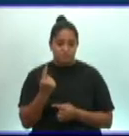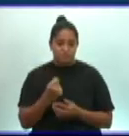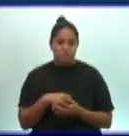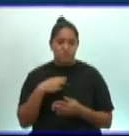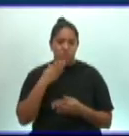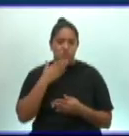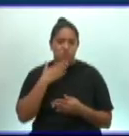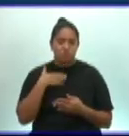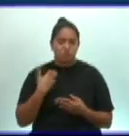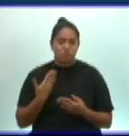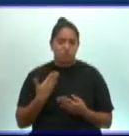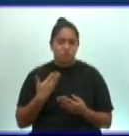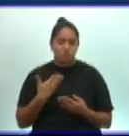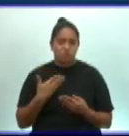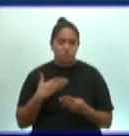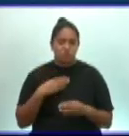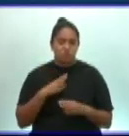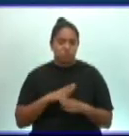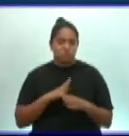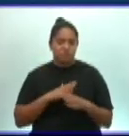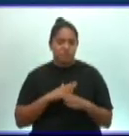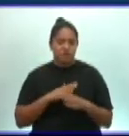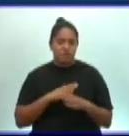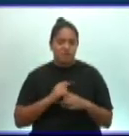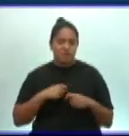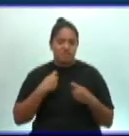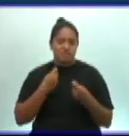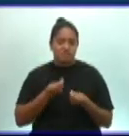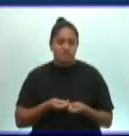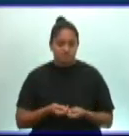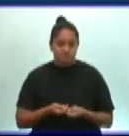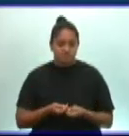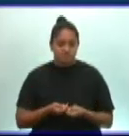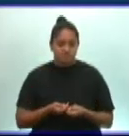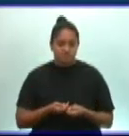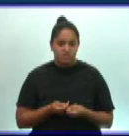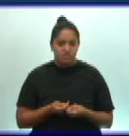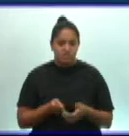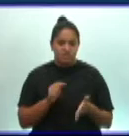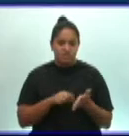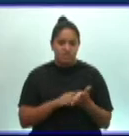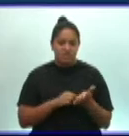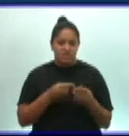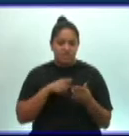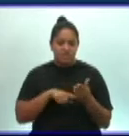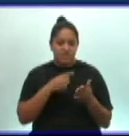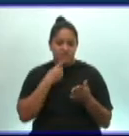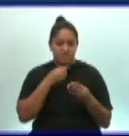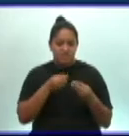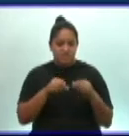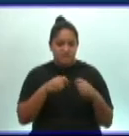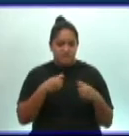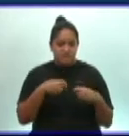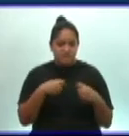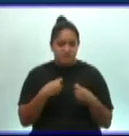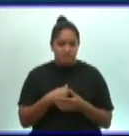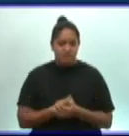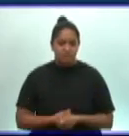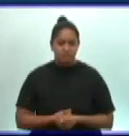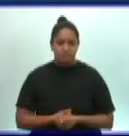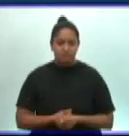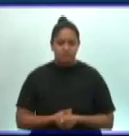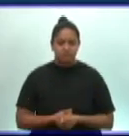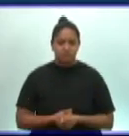de las acciones magnéticas sobre las limaduras. O sea, el vector de inducción magnética B a partir de, primero,